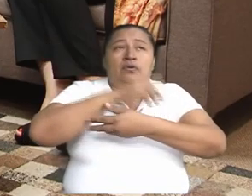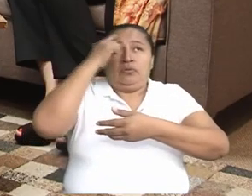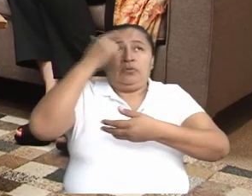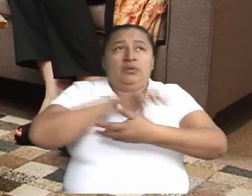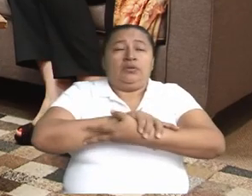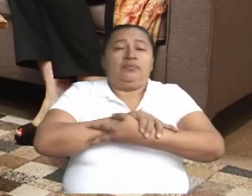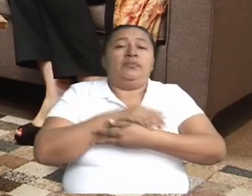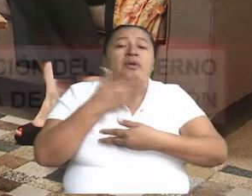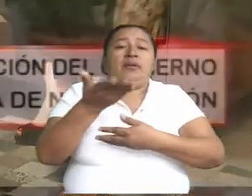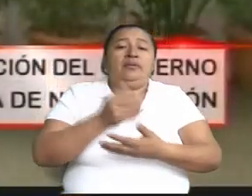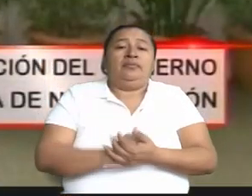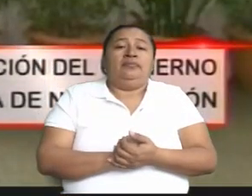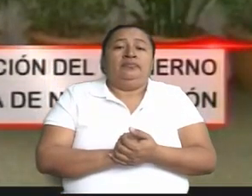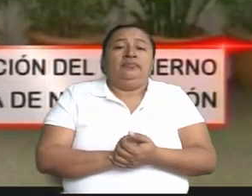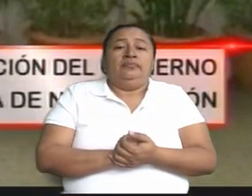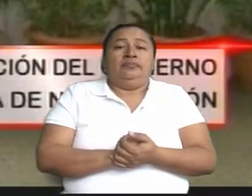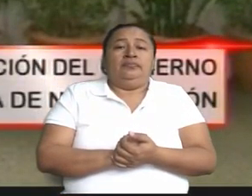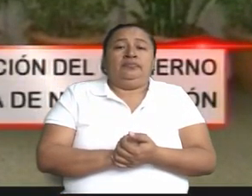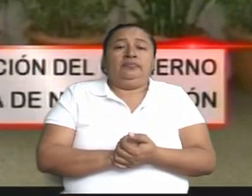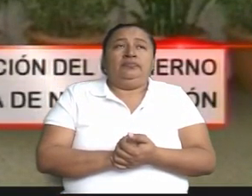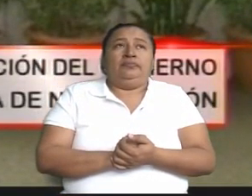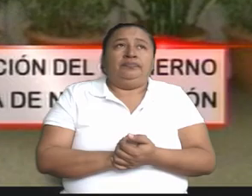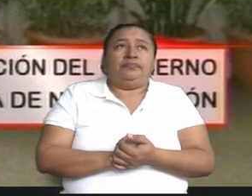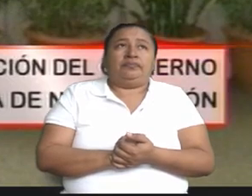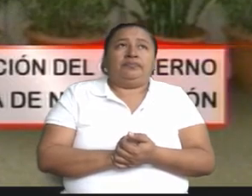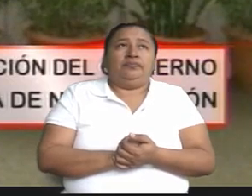Nacional. Adelante. Mayo de